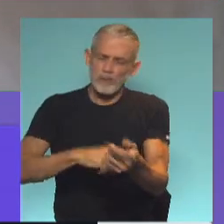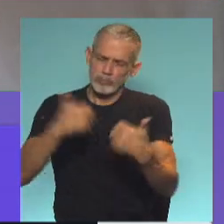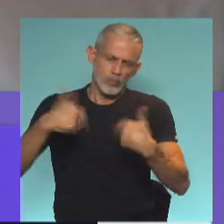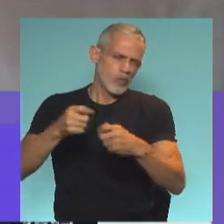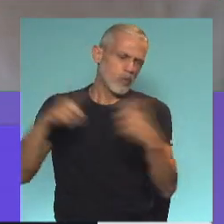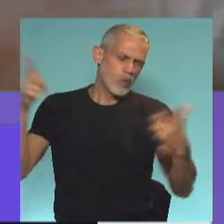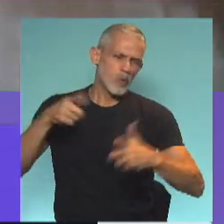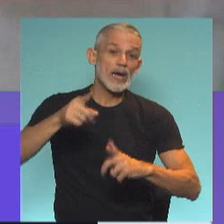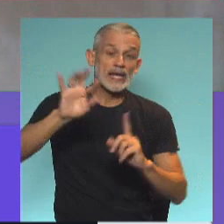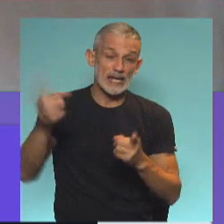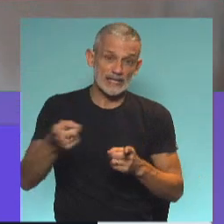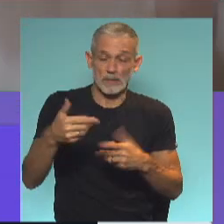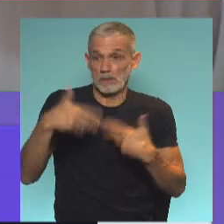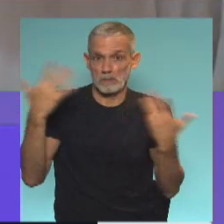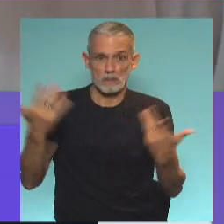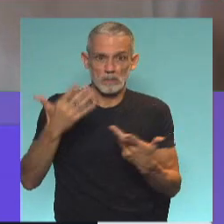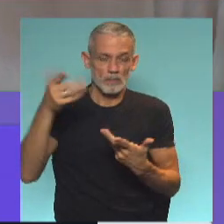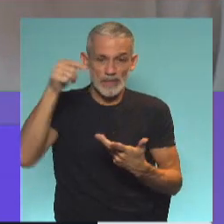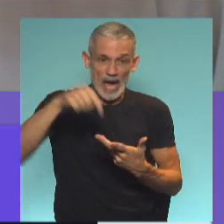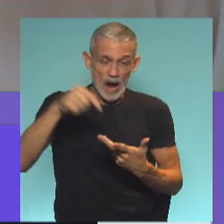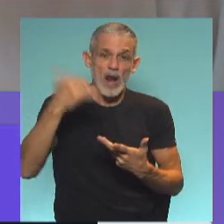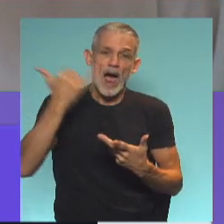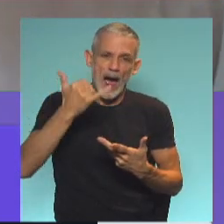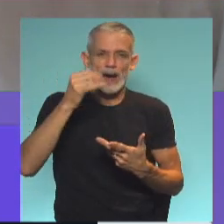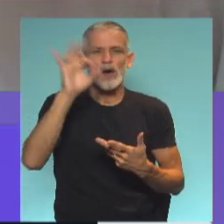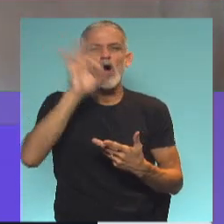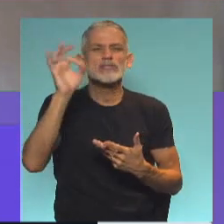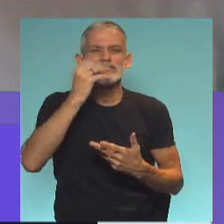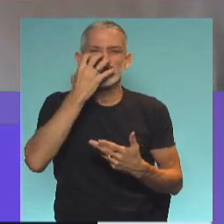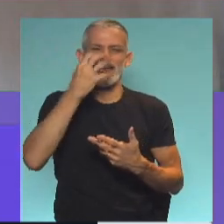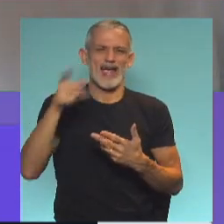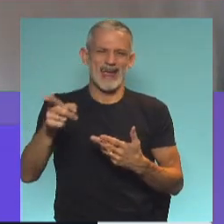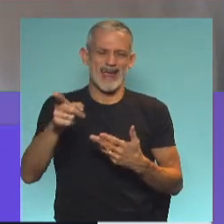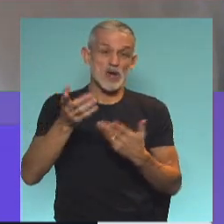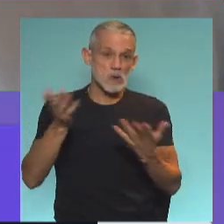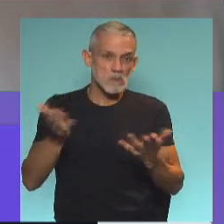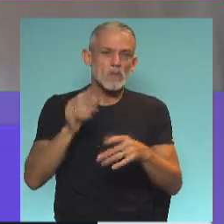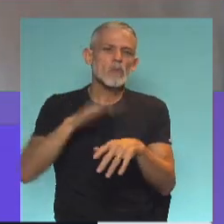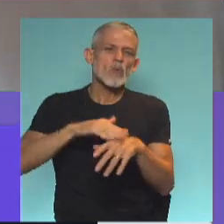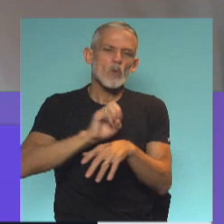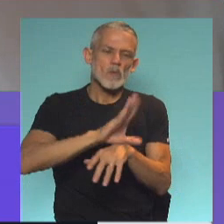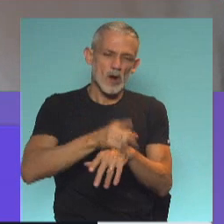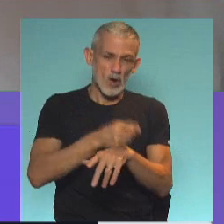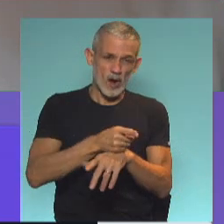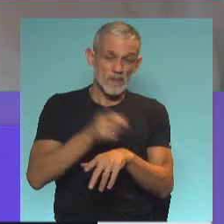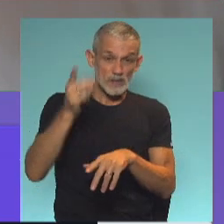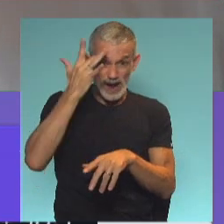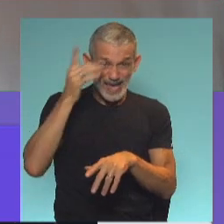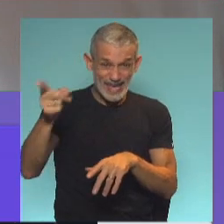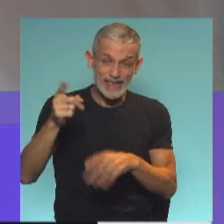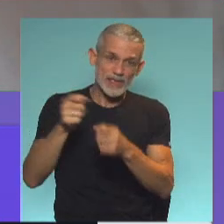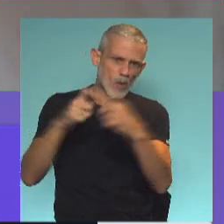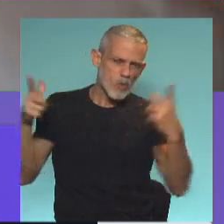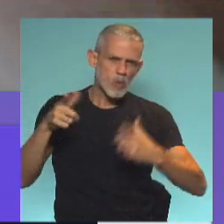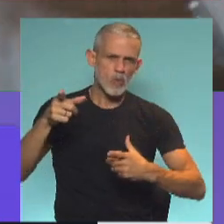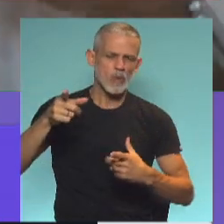se suma el uso desmedido en este momento, producto de esta epidemia que ellos particularmente tienen. ¿Pero de COVID,